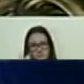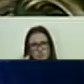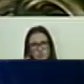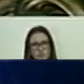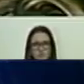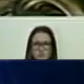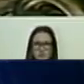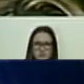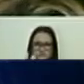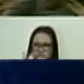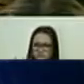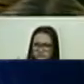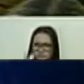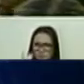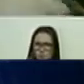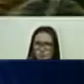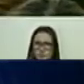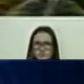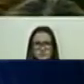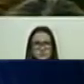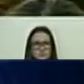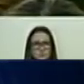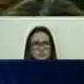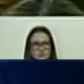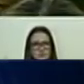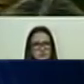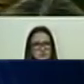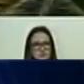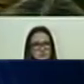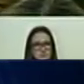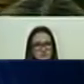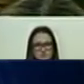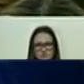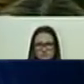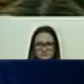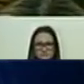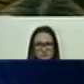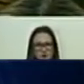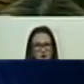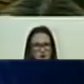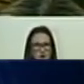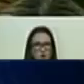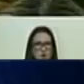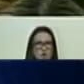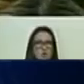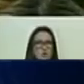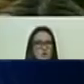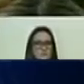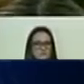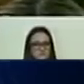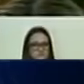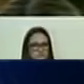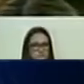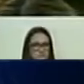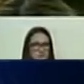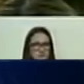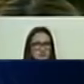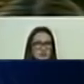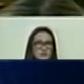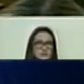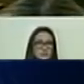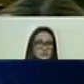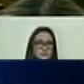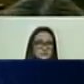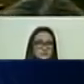redes que están sufriendo discriminación, agresiones, atropellos, maltratos.